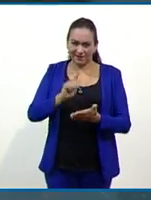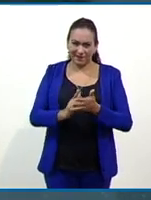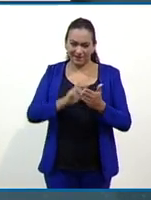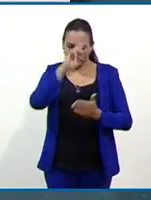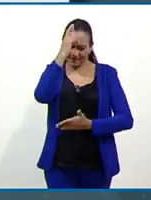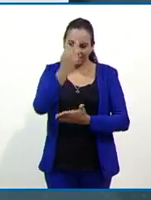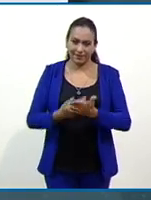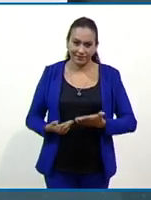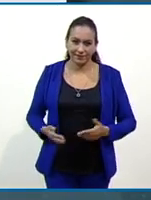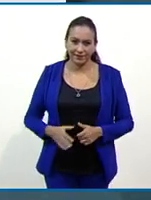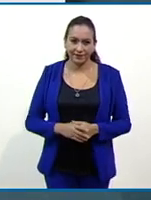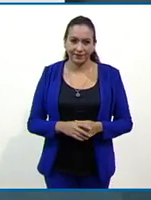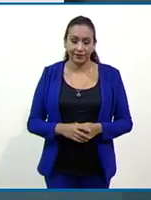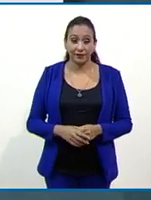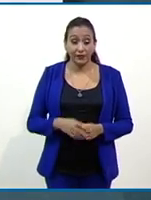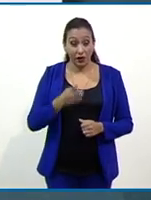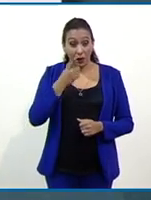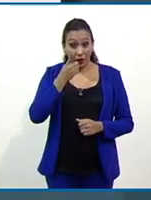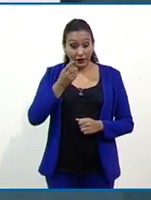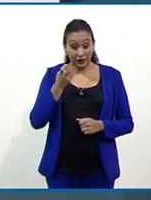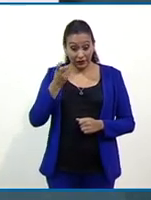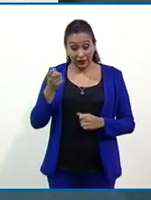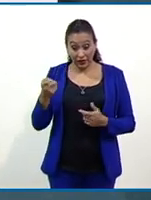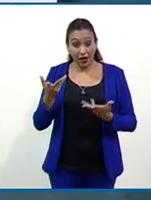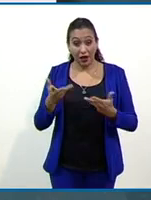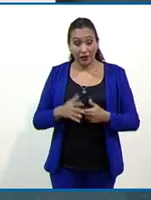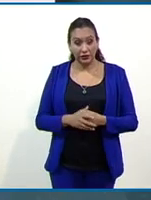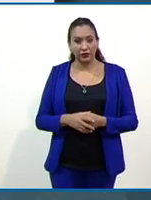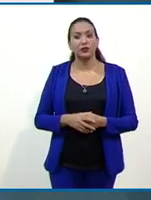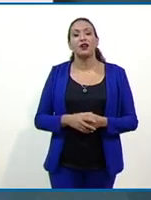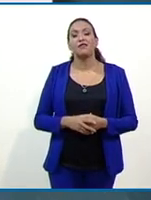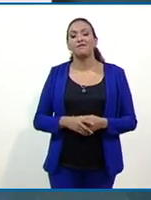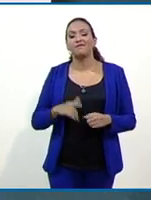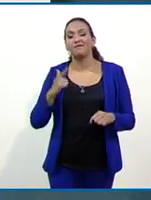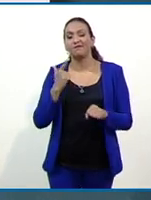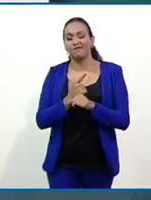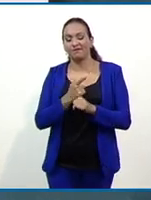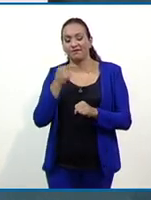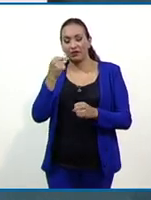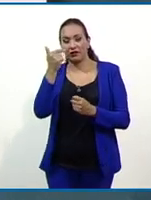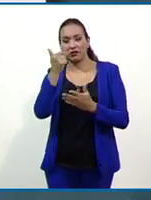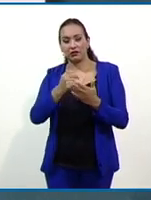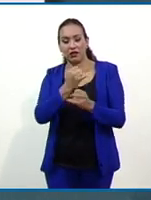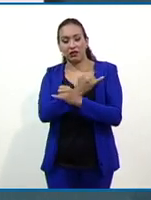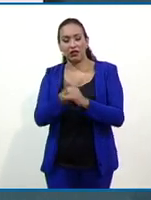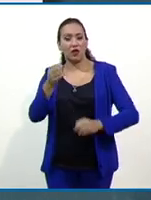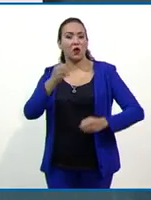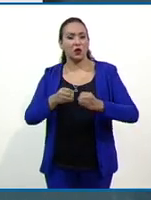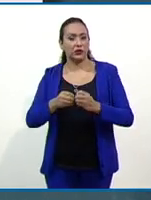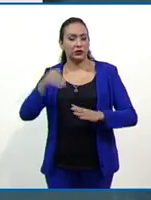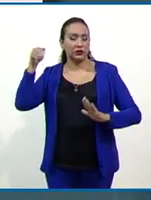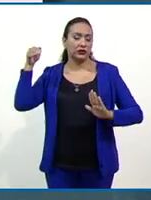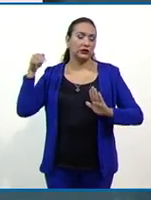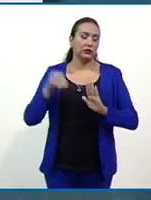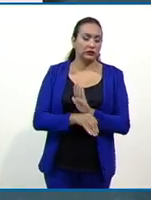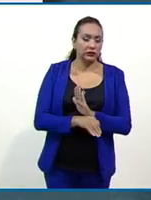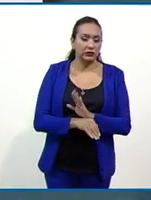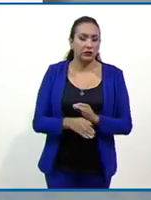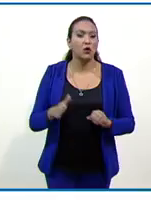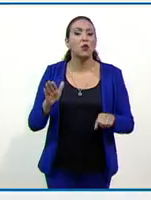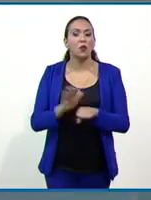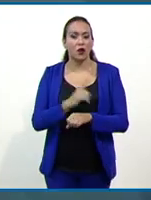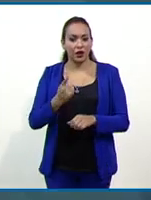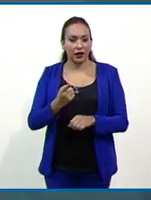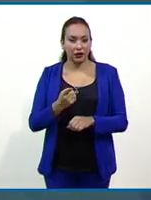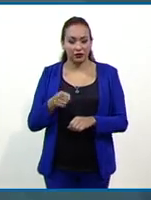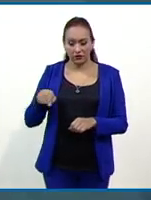institucional. Aseguraron que con ello se sienta un precedente peligroso para la independencia judicial, reiterando que el